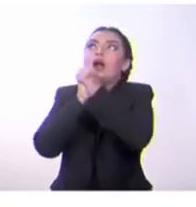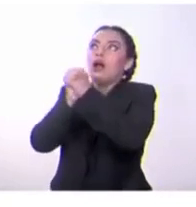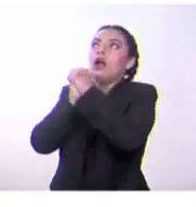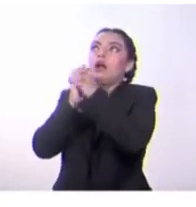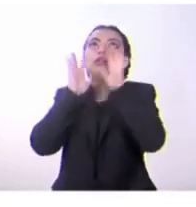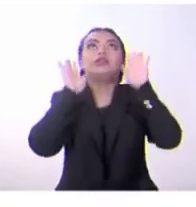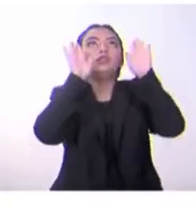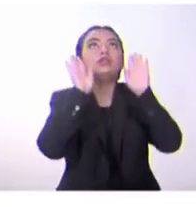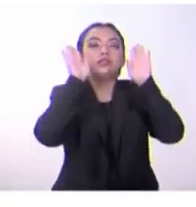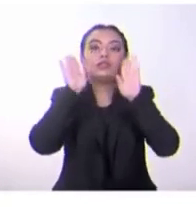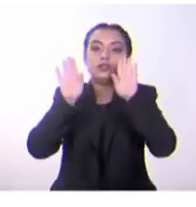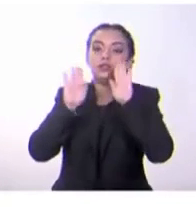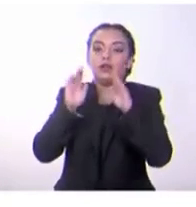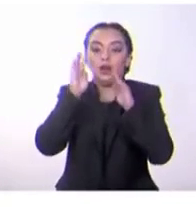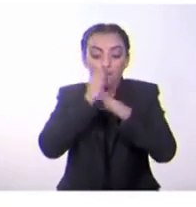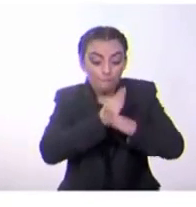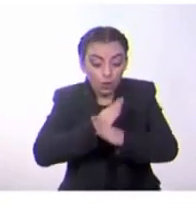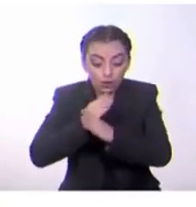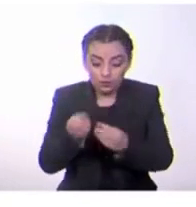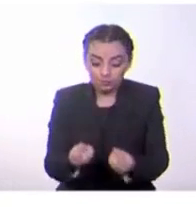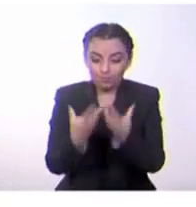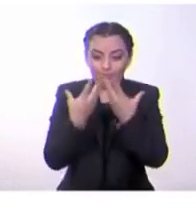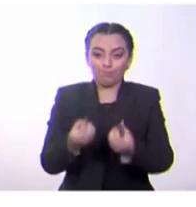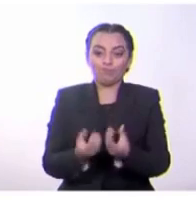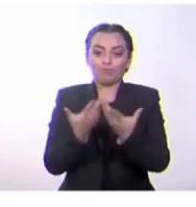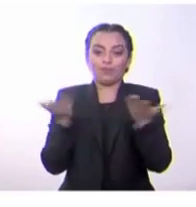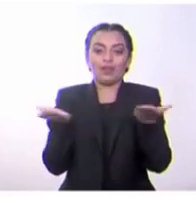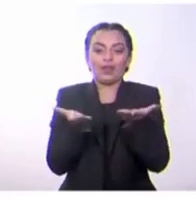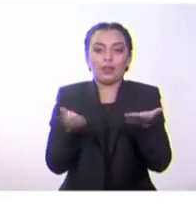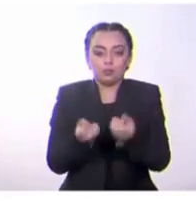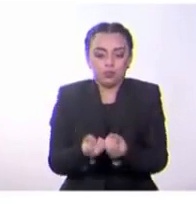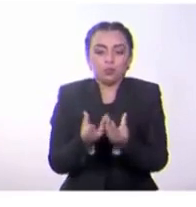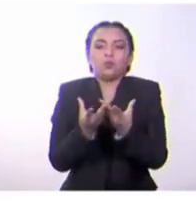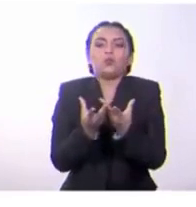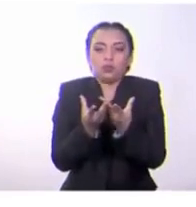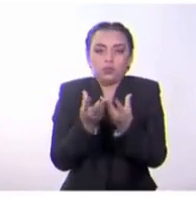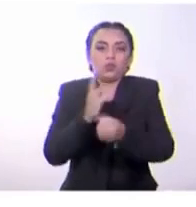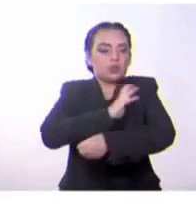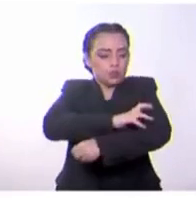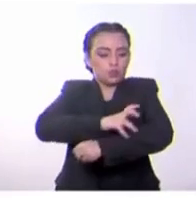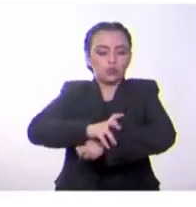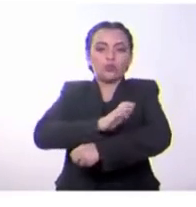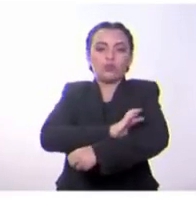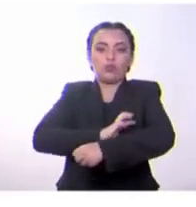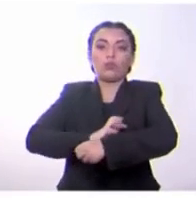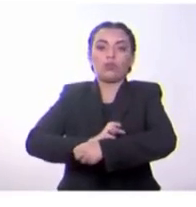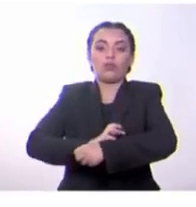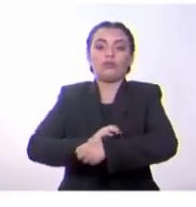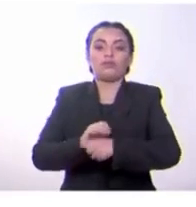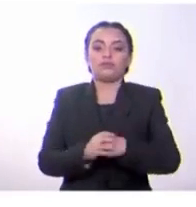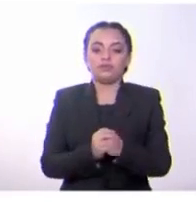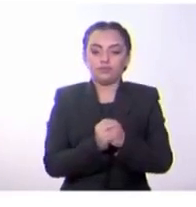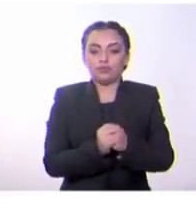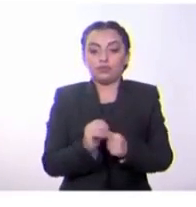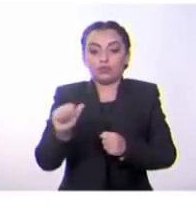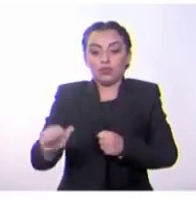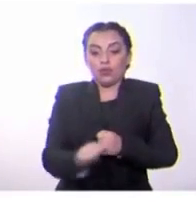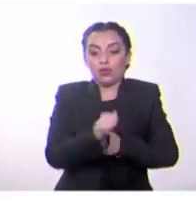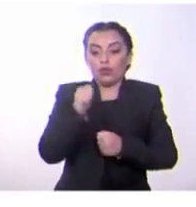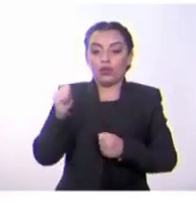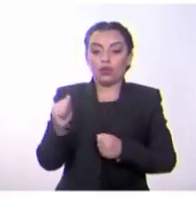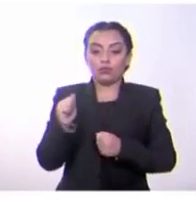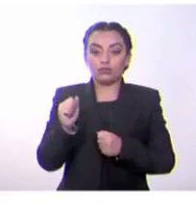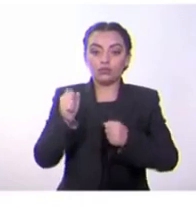producir buenas cosechas. Por otro lado, el dios azteca Tlaloc representaba, entre